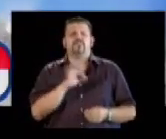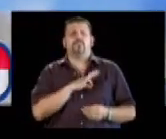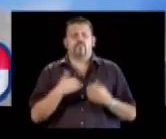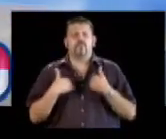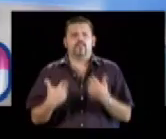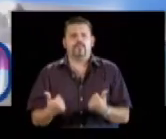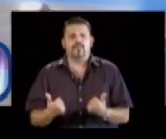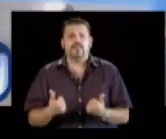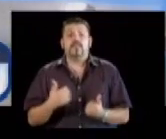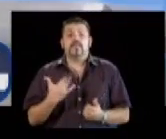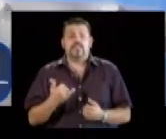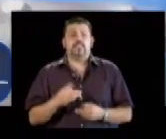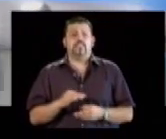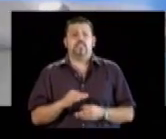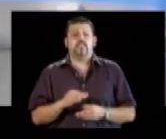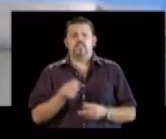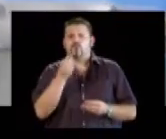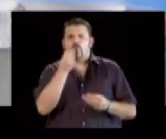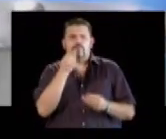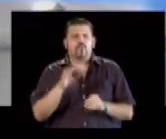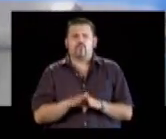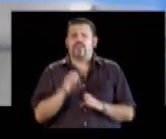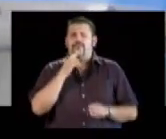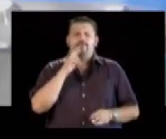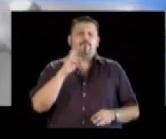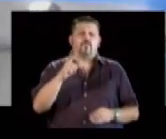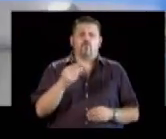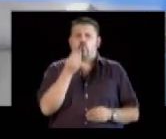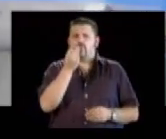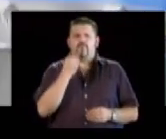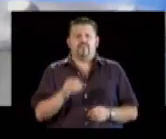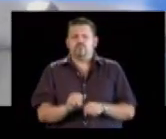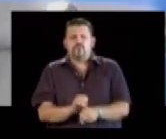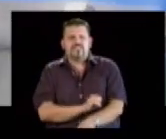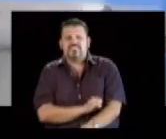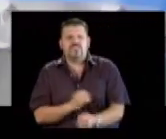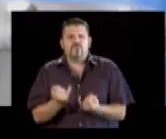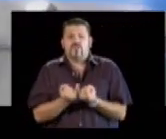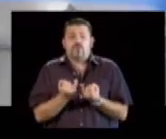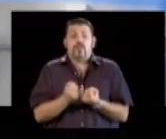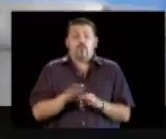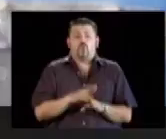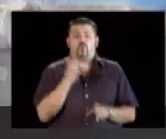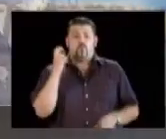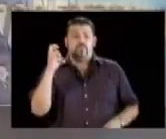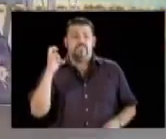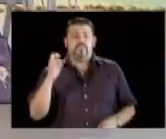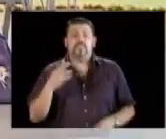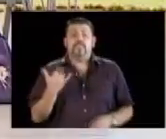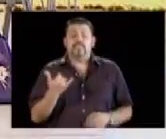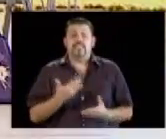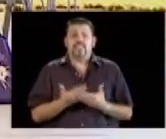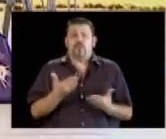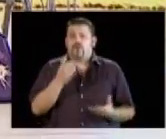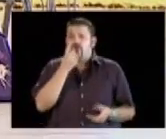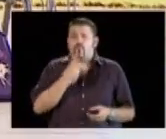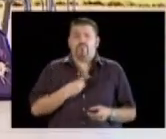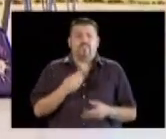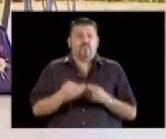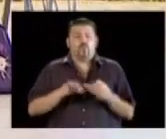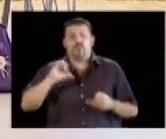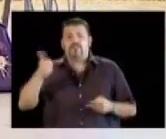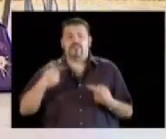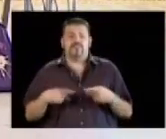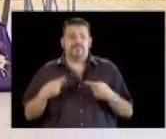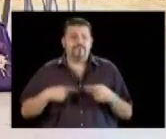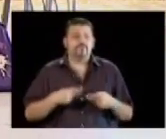esto es como si estuviéramos comiendo la mejor comida del mundo. Es tan simple y sencillo como es. Y nos decía de lo que está pasando con los jugadores.